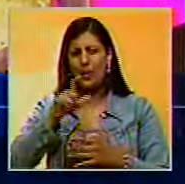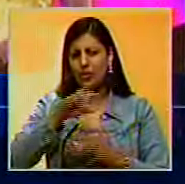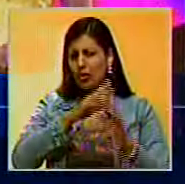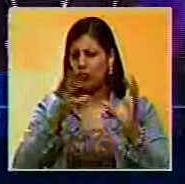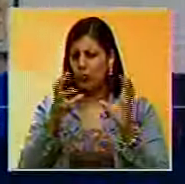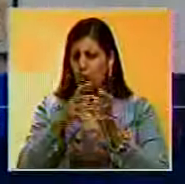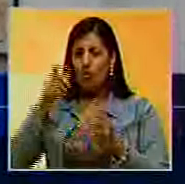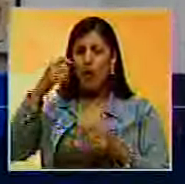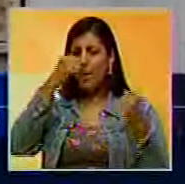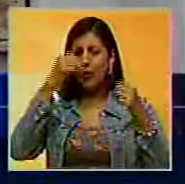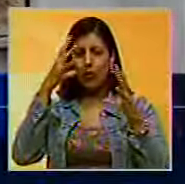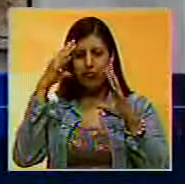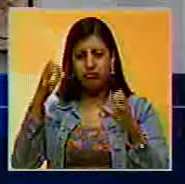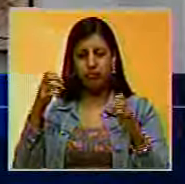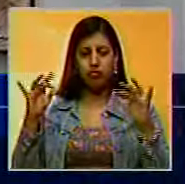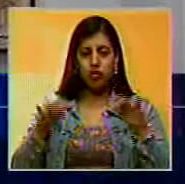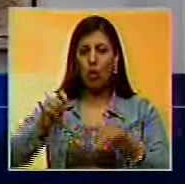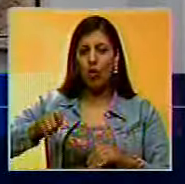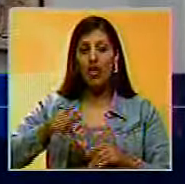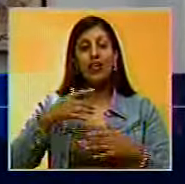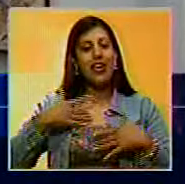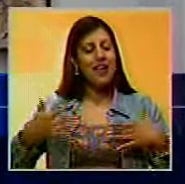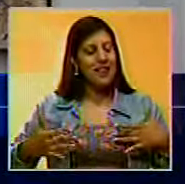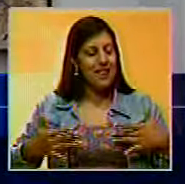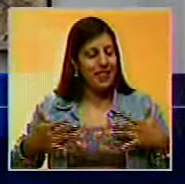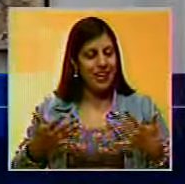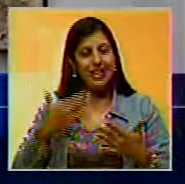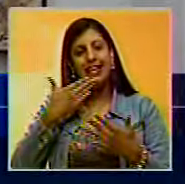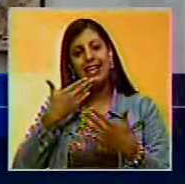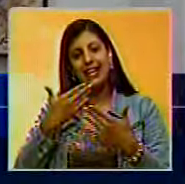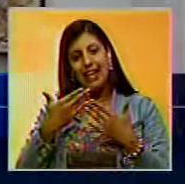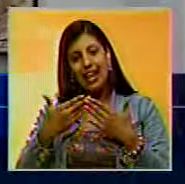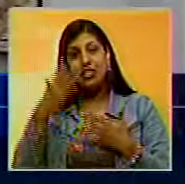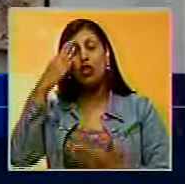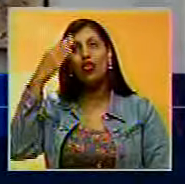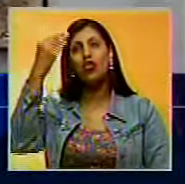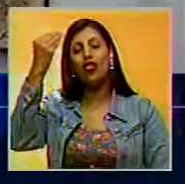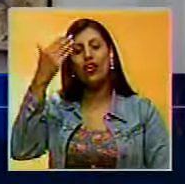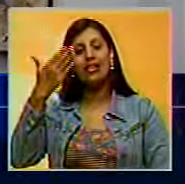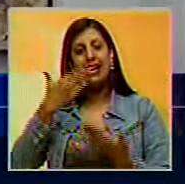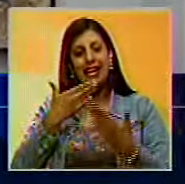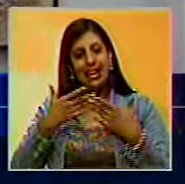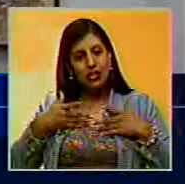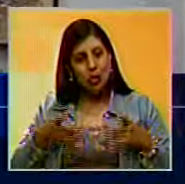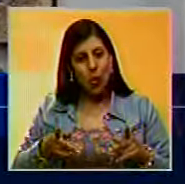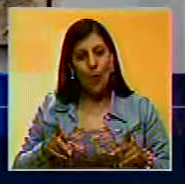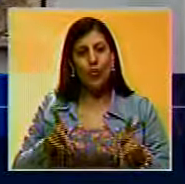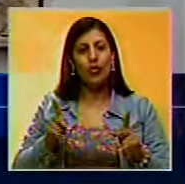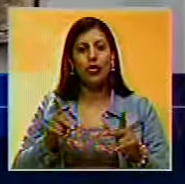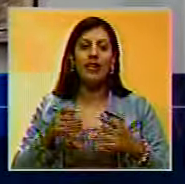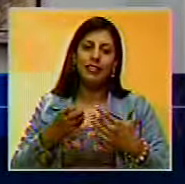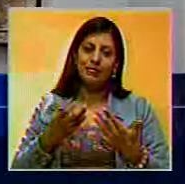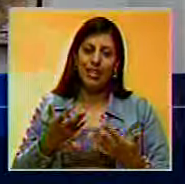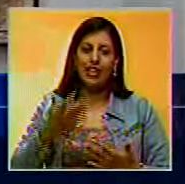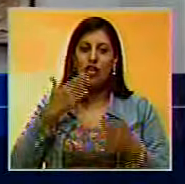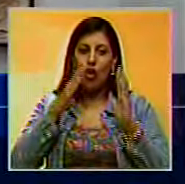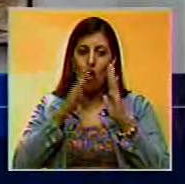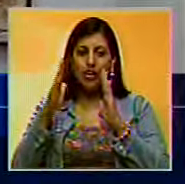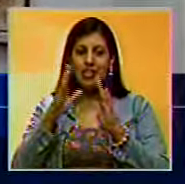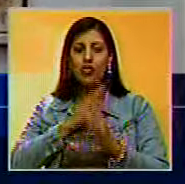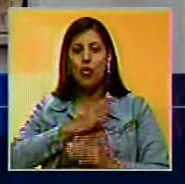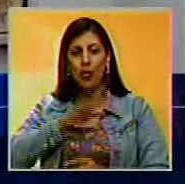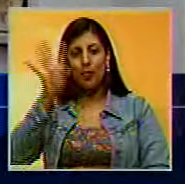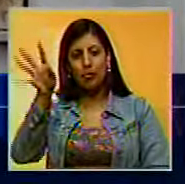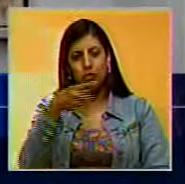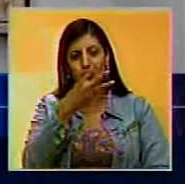Jesús Morales. Bueno, la verdad me sentí feliz, agradecida a Dios por esta oportunidad, por supuesto a la Organización Cisneros